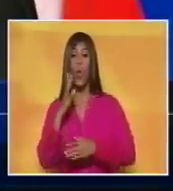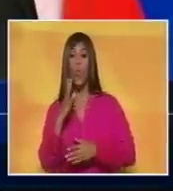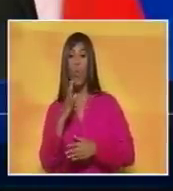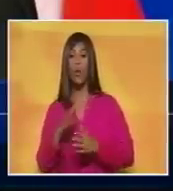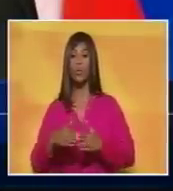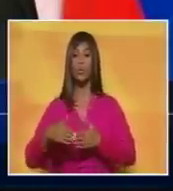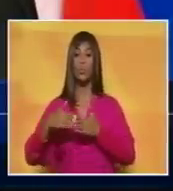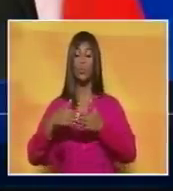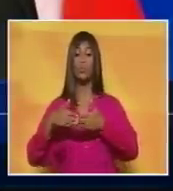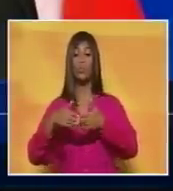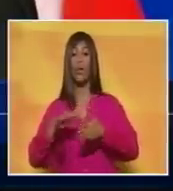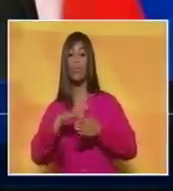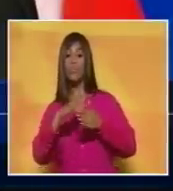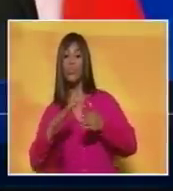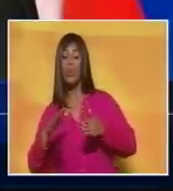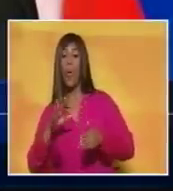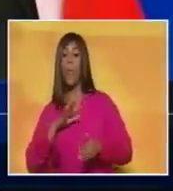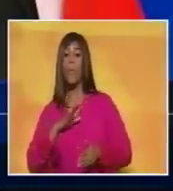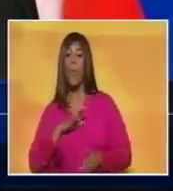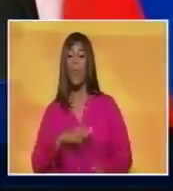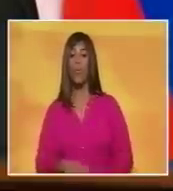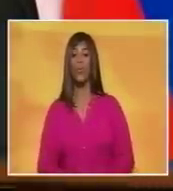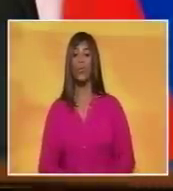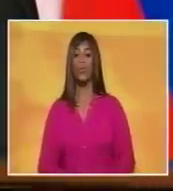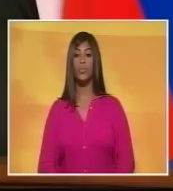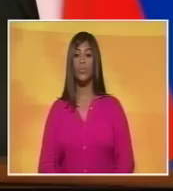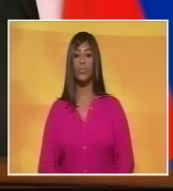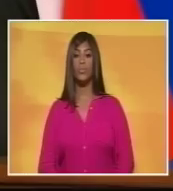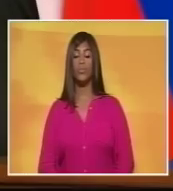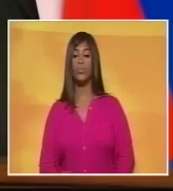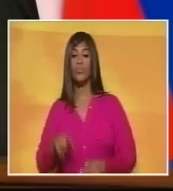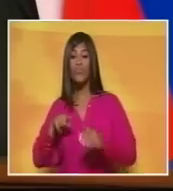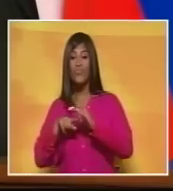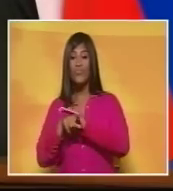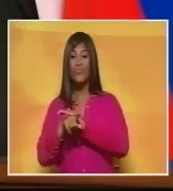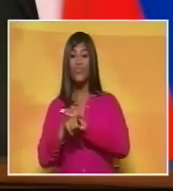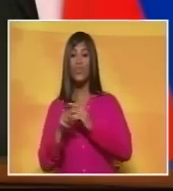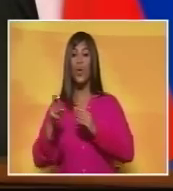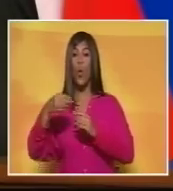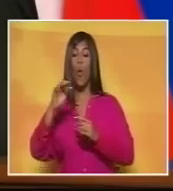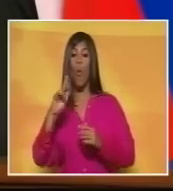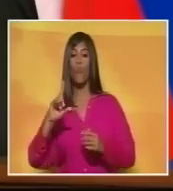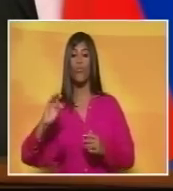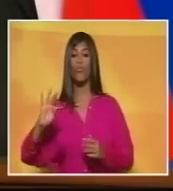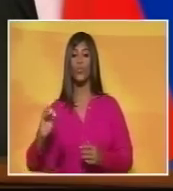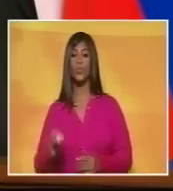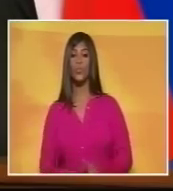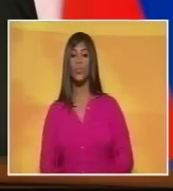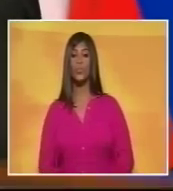frente a las costas del Emirato de Fujairah a la entrada del Golfo de Delhi.